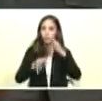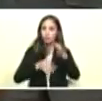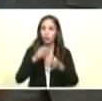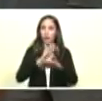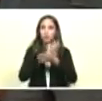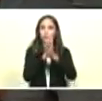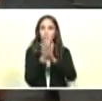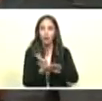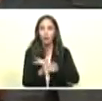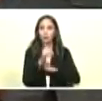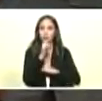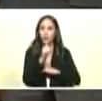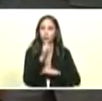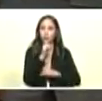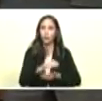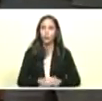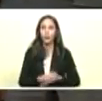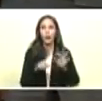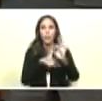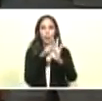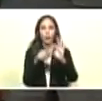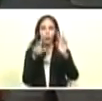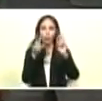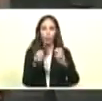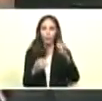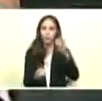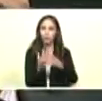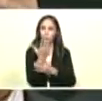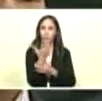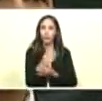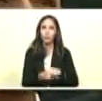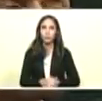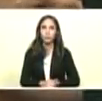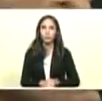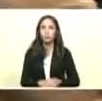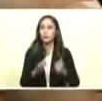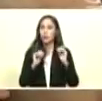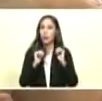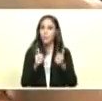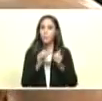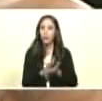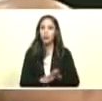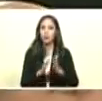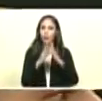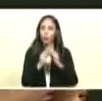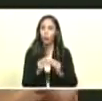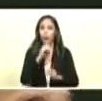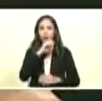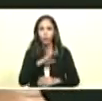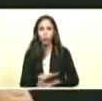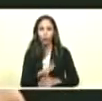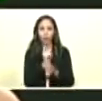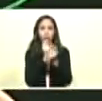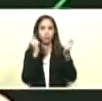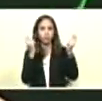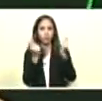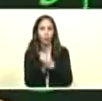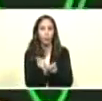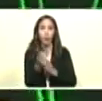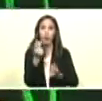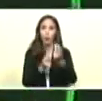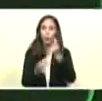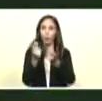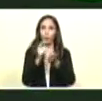finaliza este lanzamiento del criptoactivo venezolano, el Petro. Pero comienza a escribirse una nueva historia